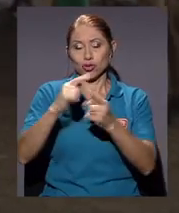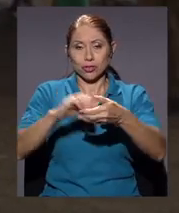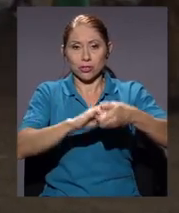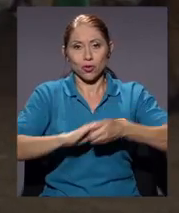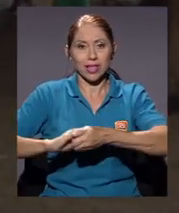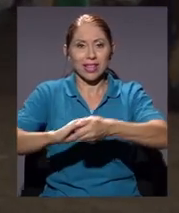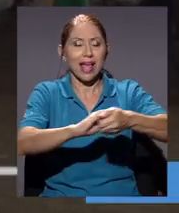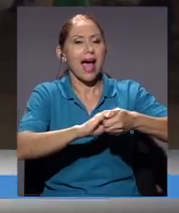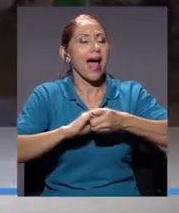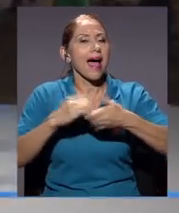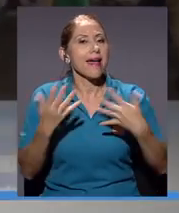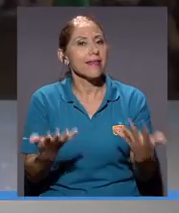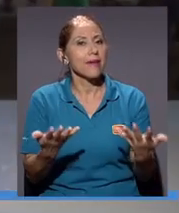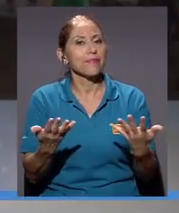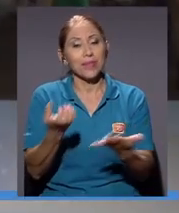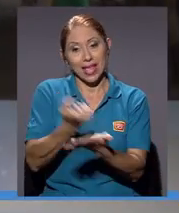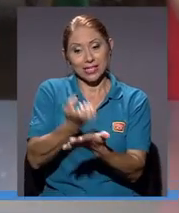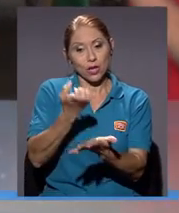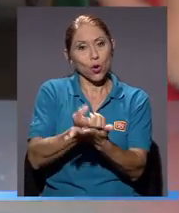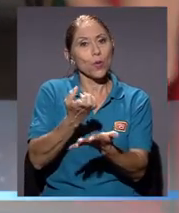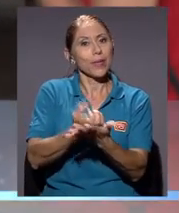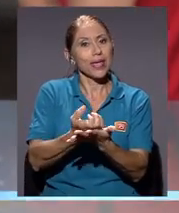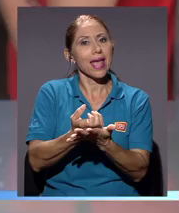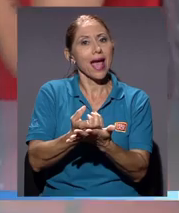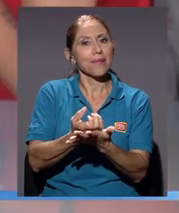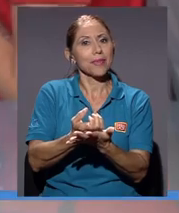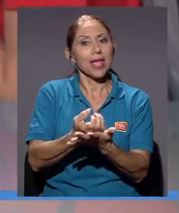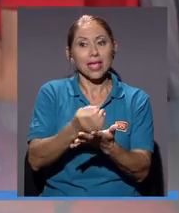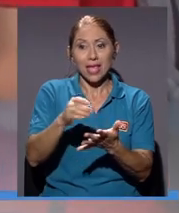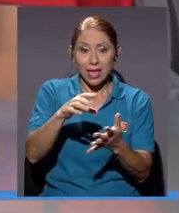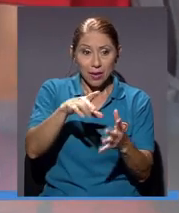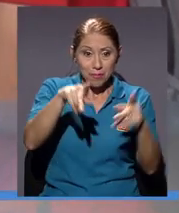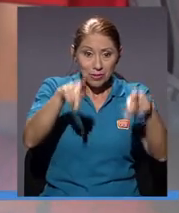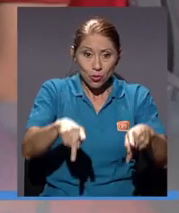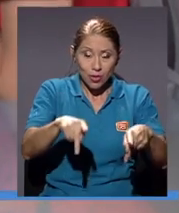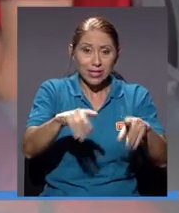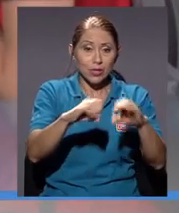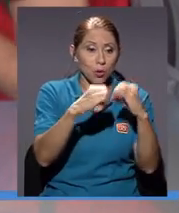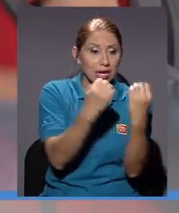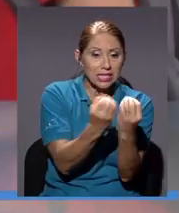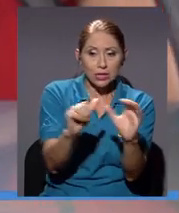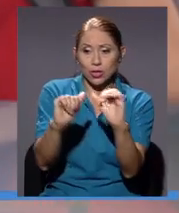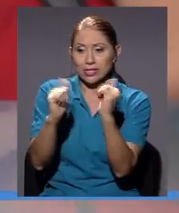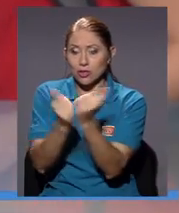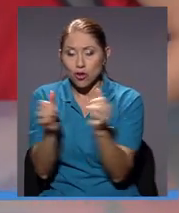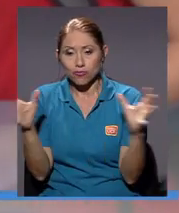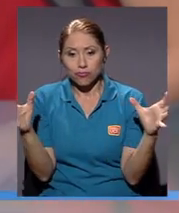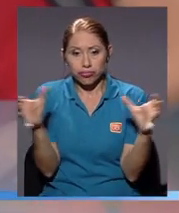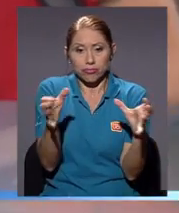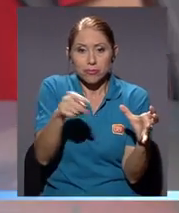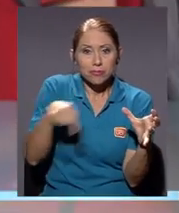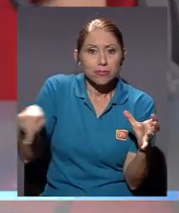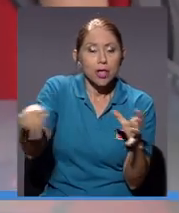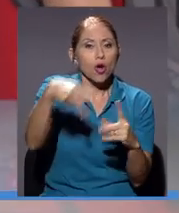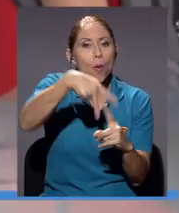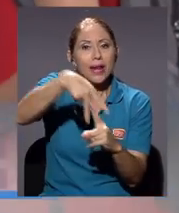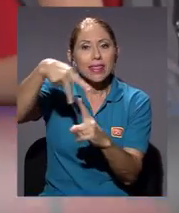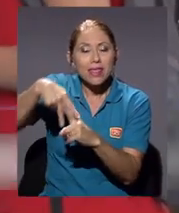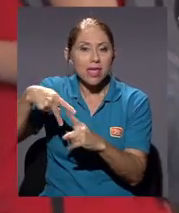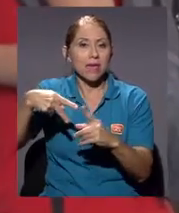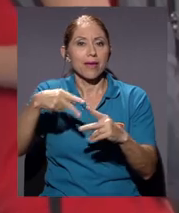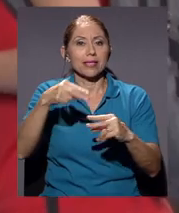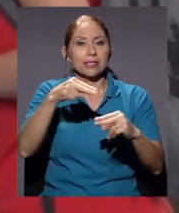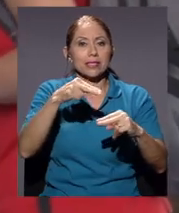trata de aquella economía que está en manos de la asociatividad, de organizaciones asociativas, colectivos, cooperativas,